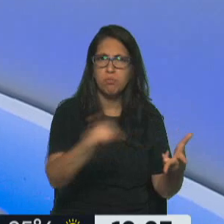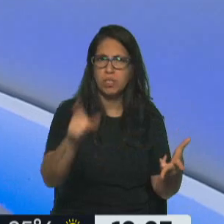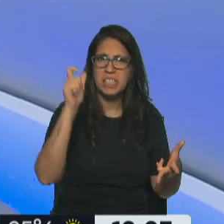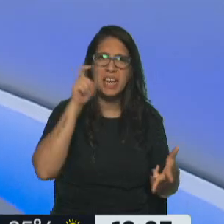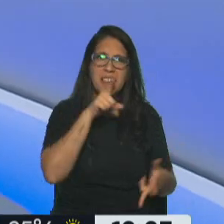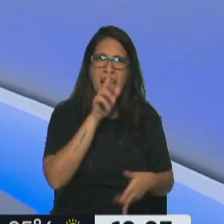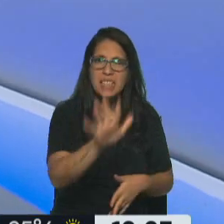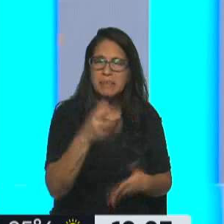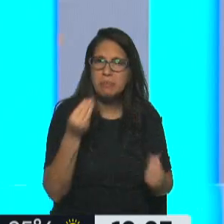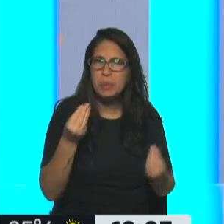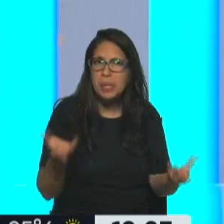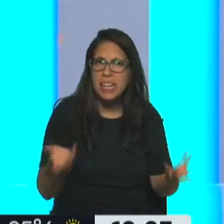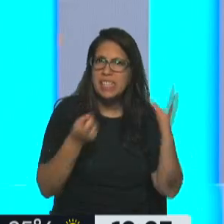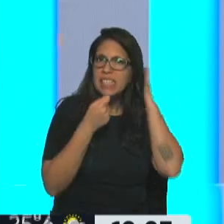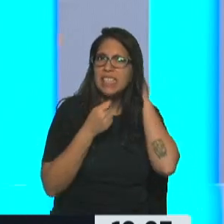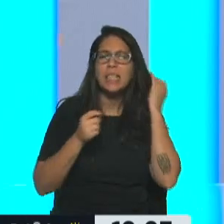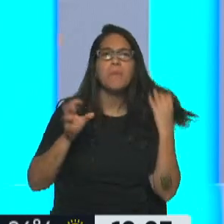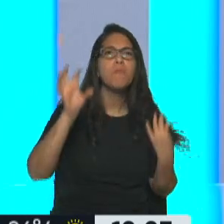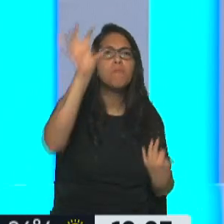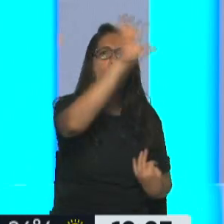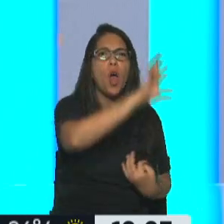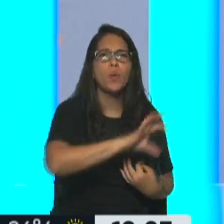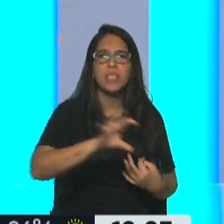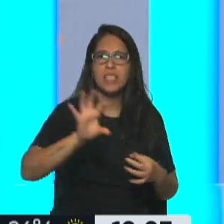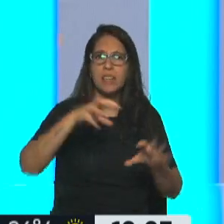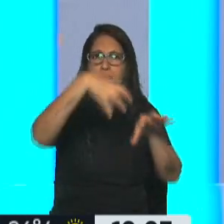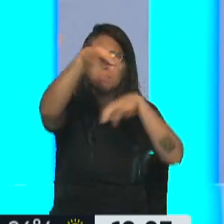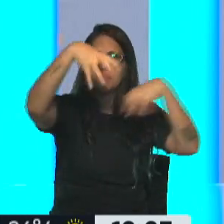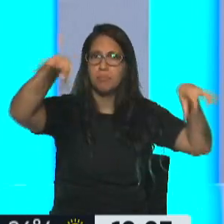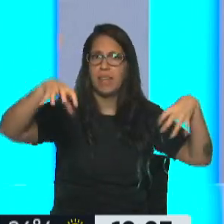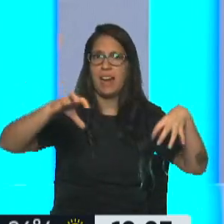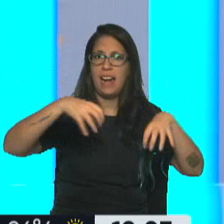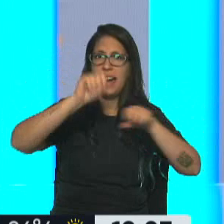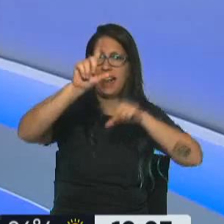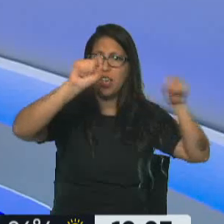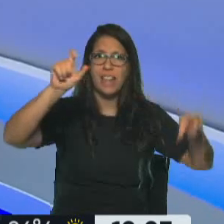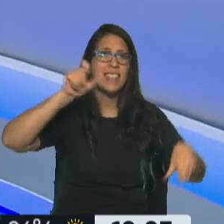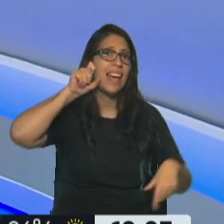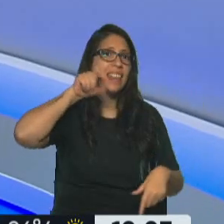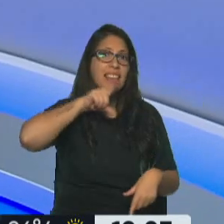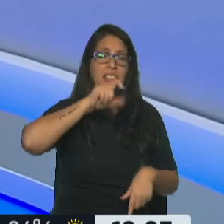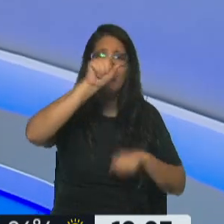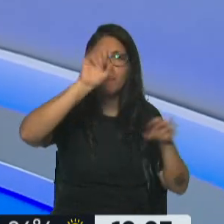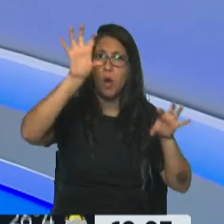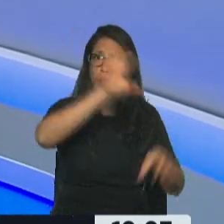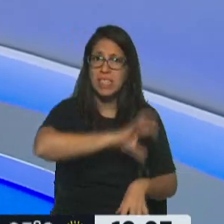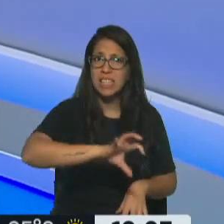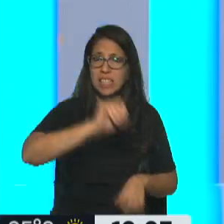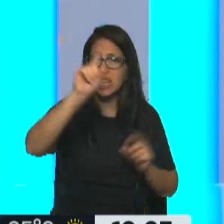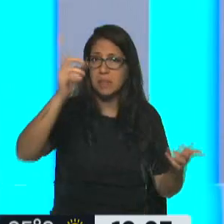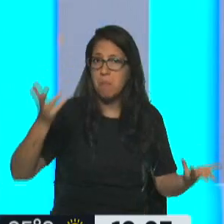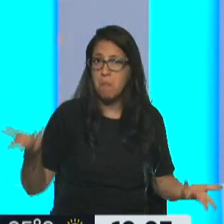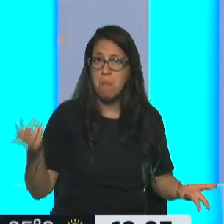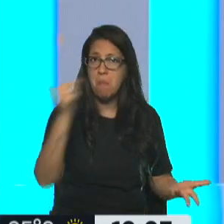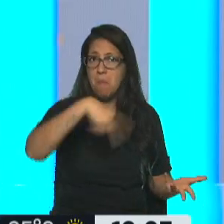cuando en las provincias las regionales de las distintas cgts provinciales para decirlo sencillo